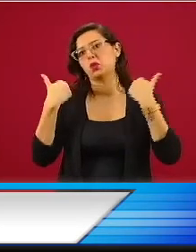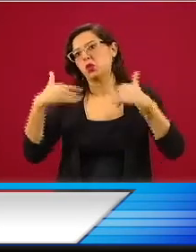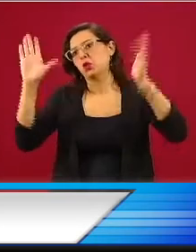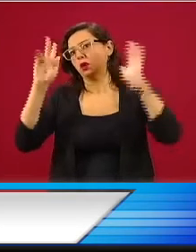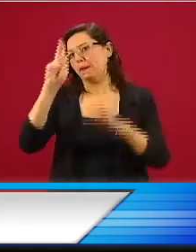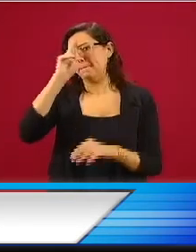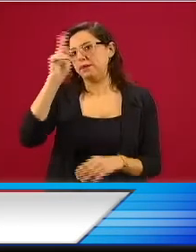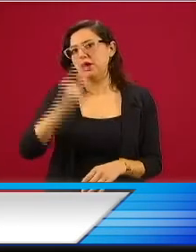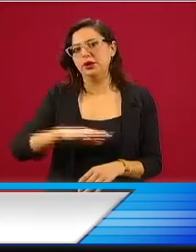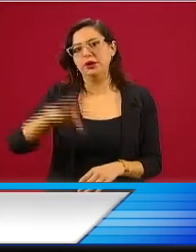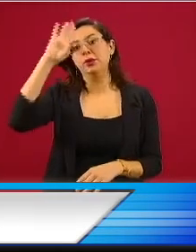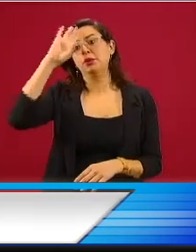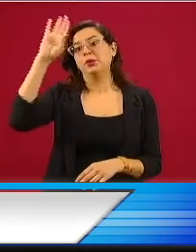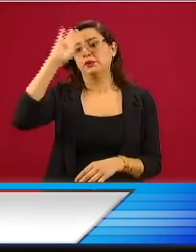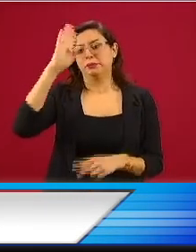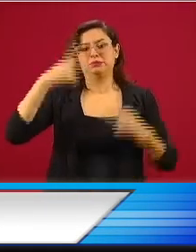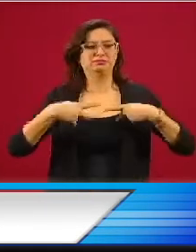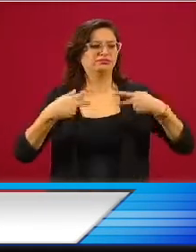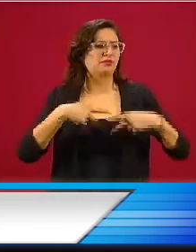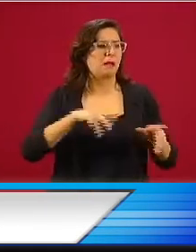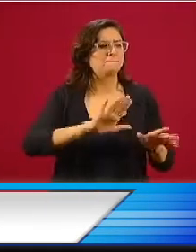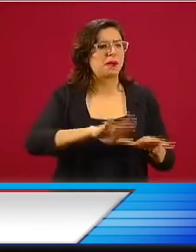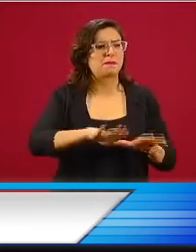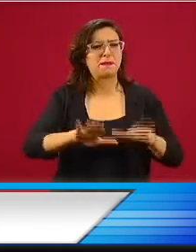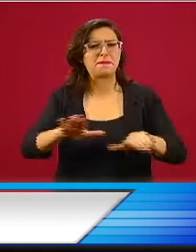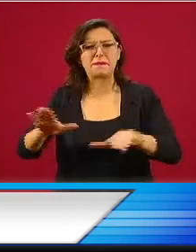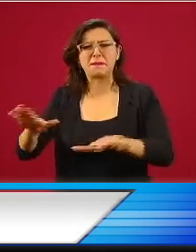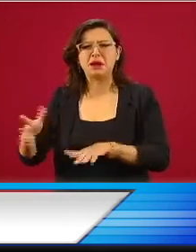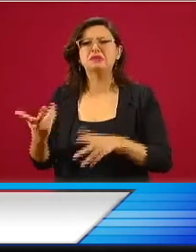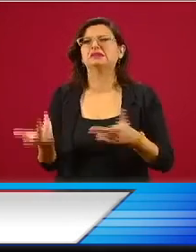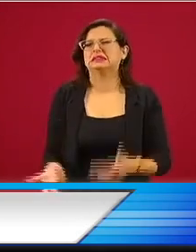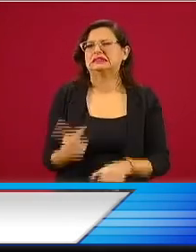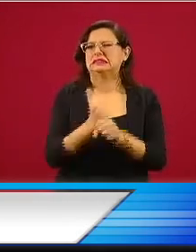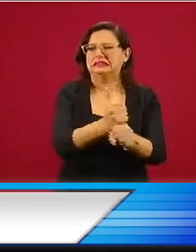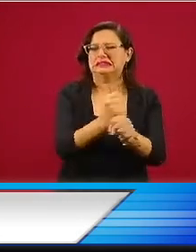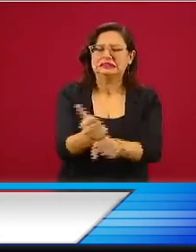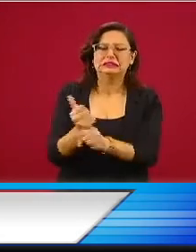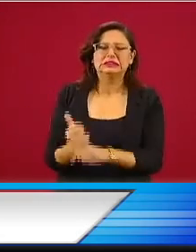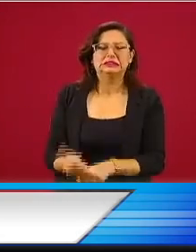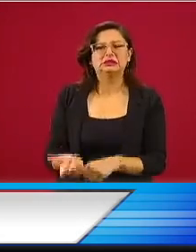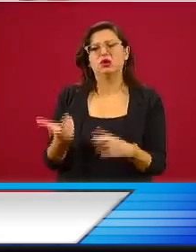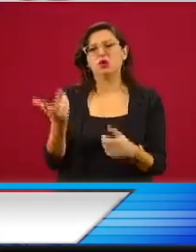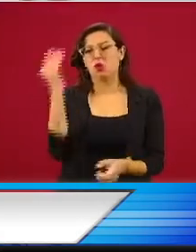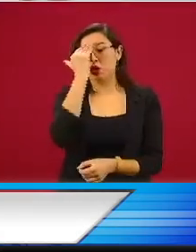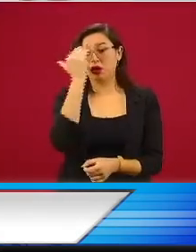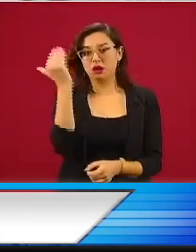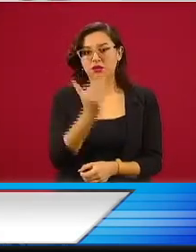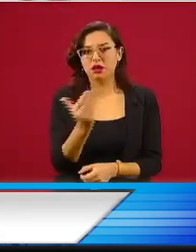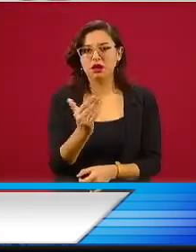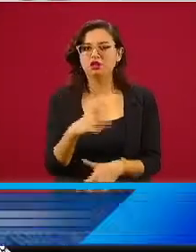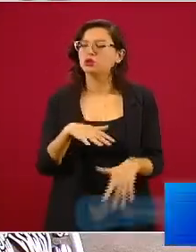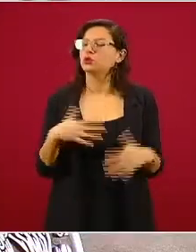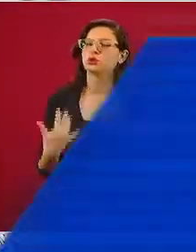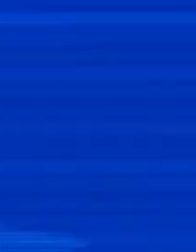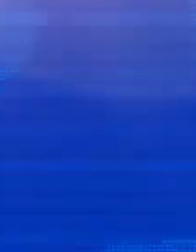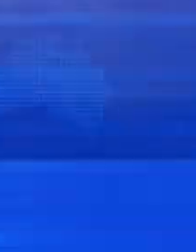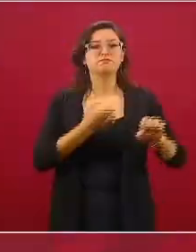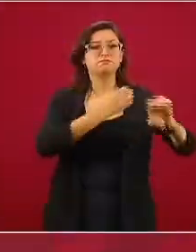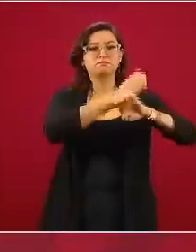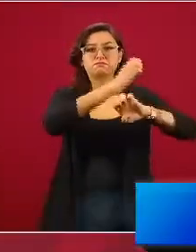de méxico sobre la caída del producto interno bruto el presidente pronostica una recuperación rápida en el país